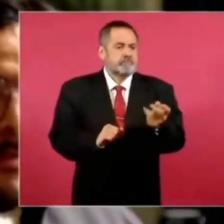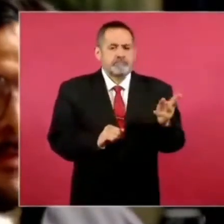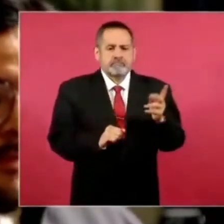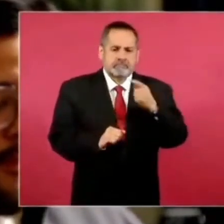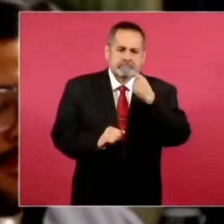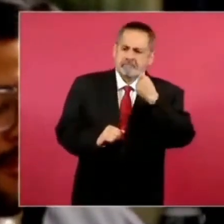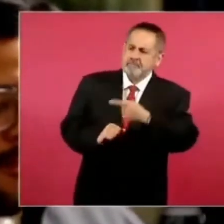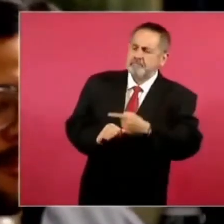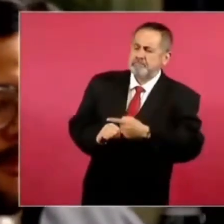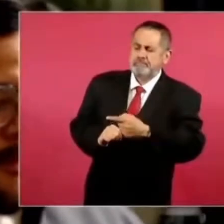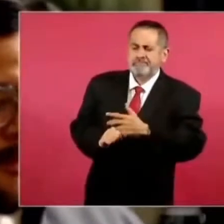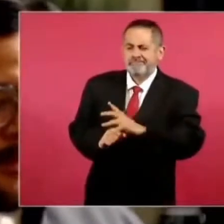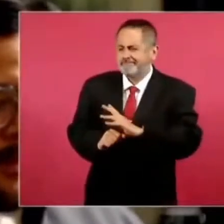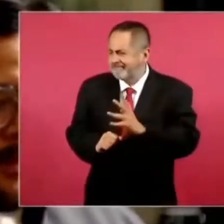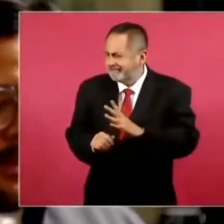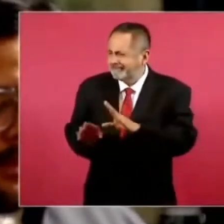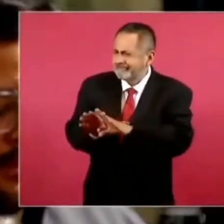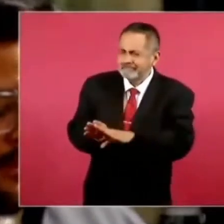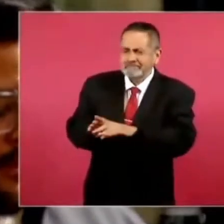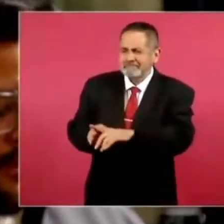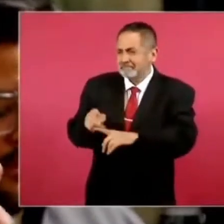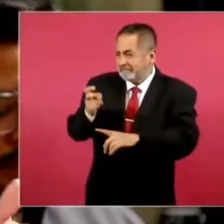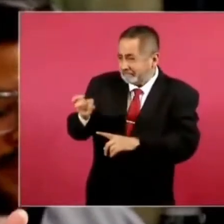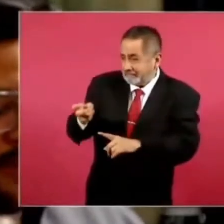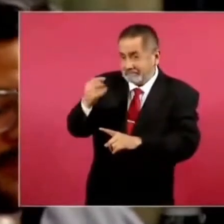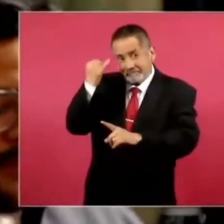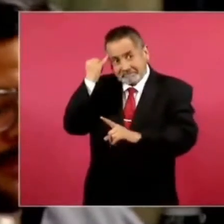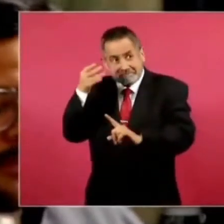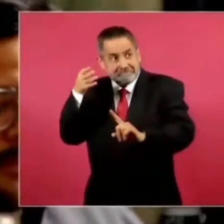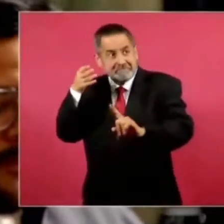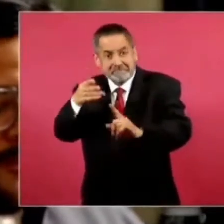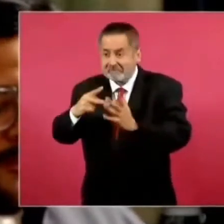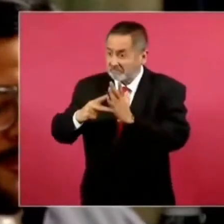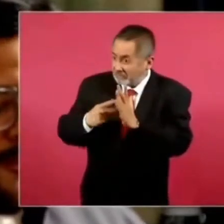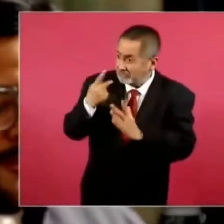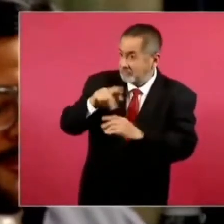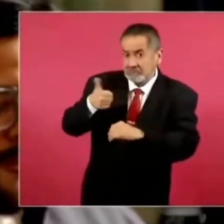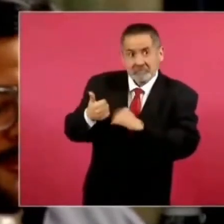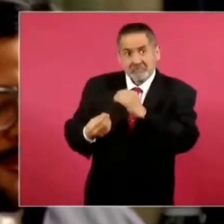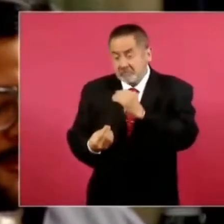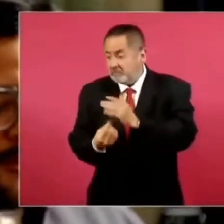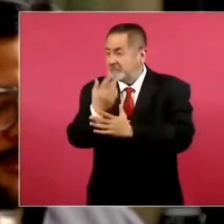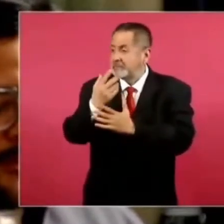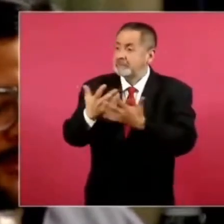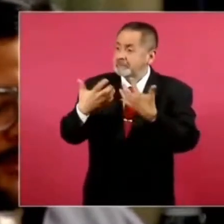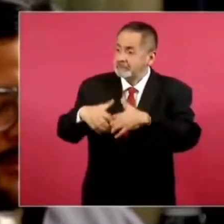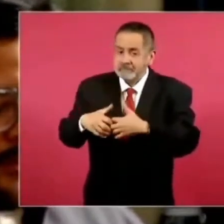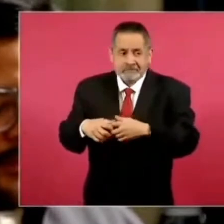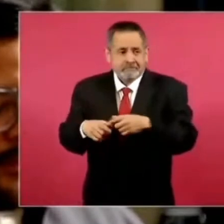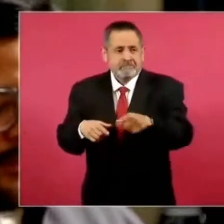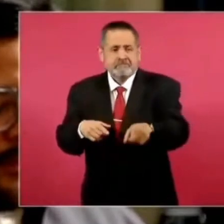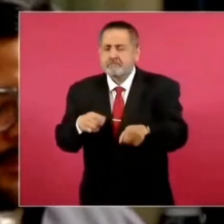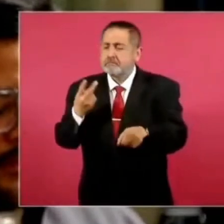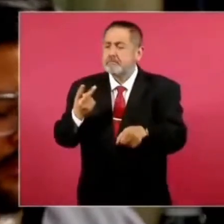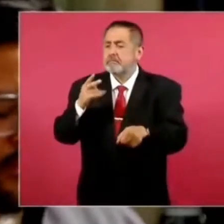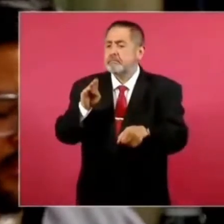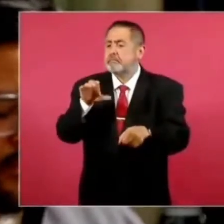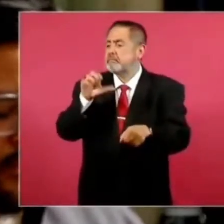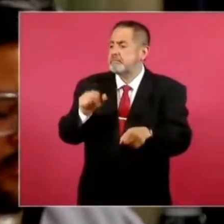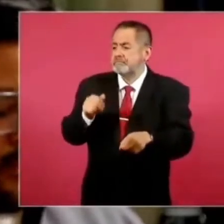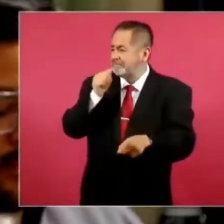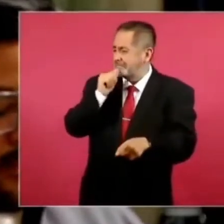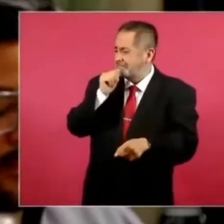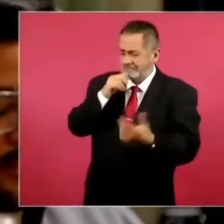a decir que cómo es posible que se proponga construir otra refinería si Dos Bocas todavía no, supuestamente, según ellos,